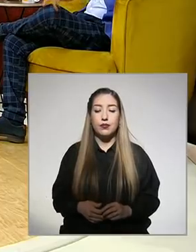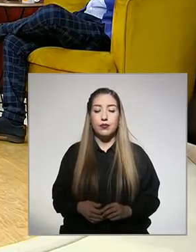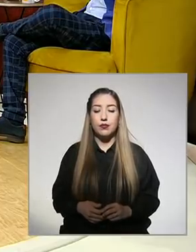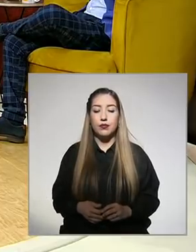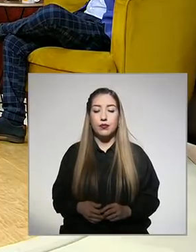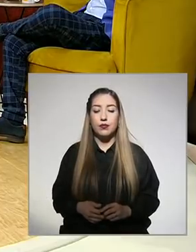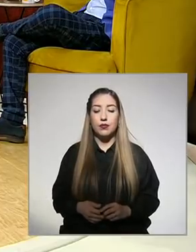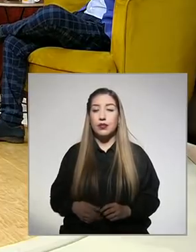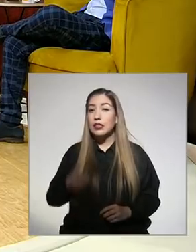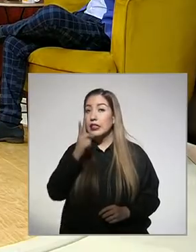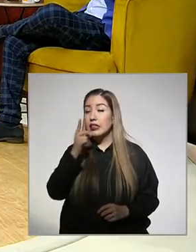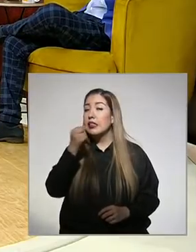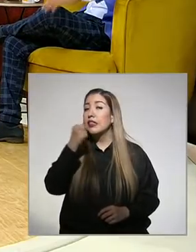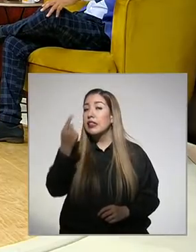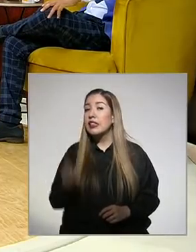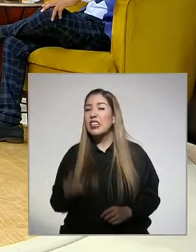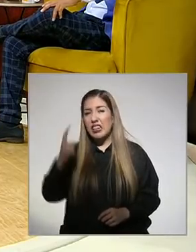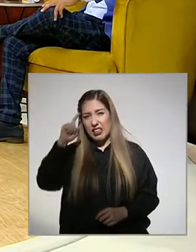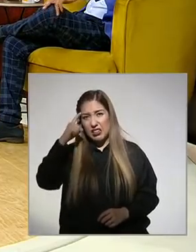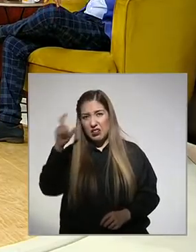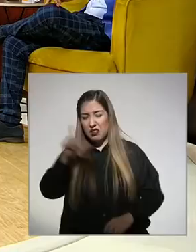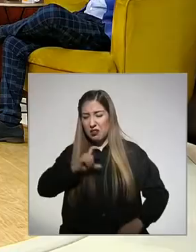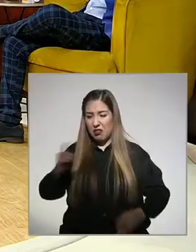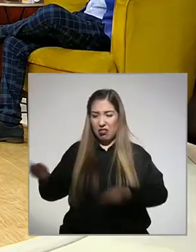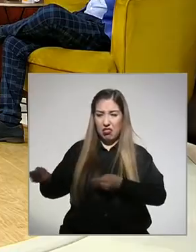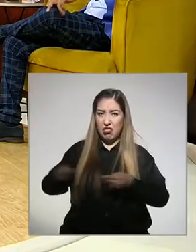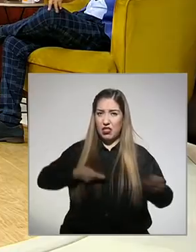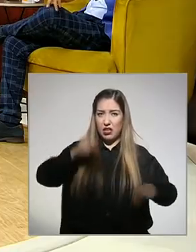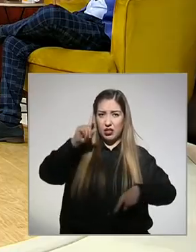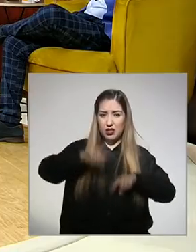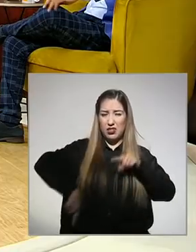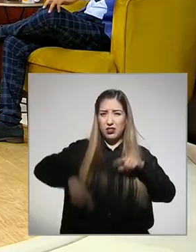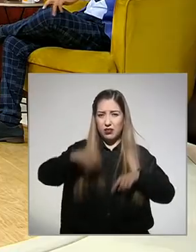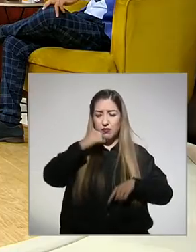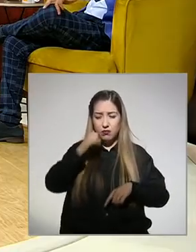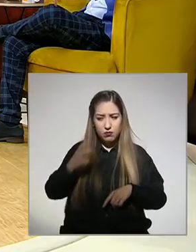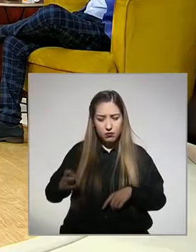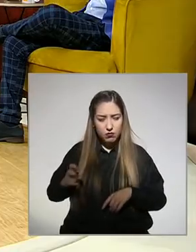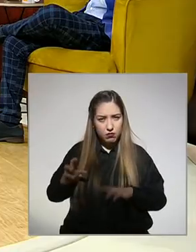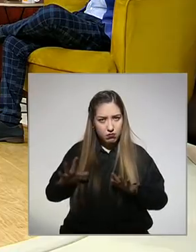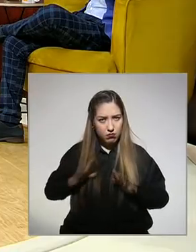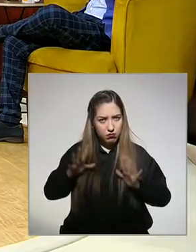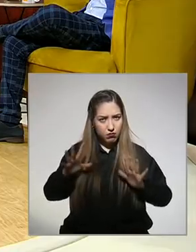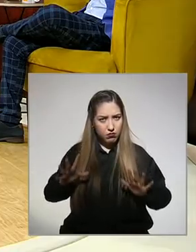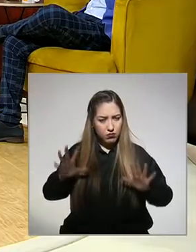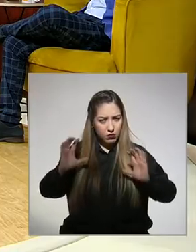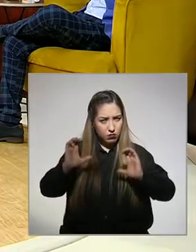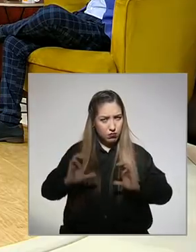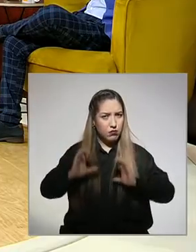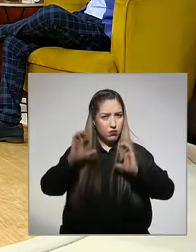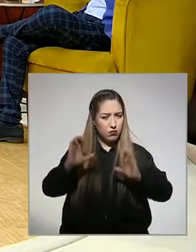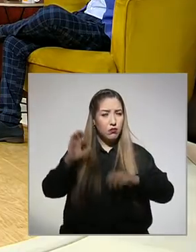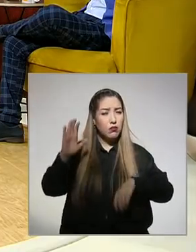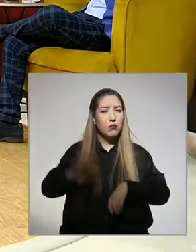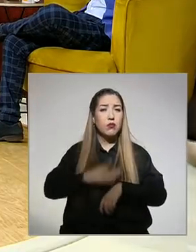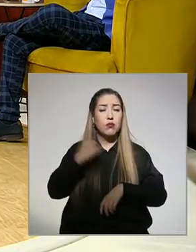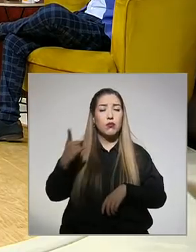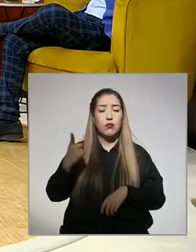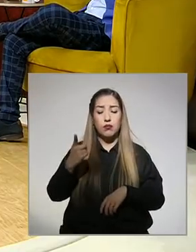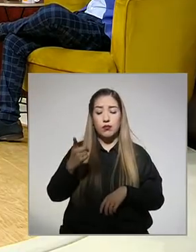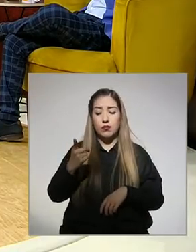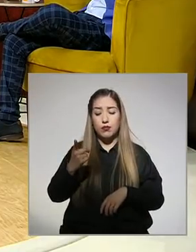se enoja cuando le quitan el dispositivo, esa es una alerta, ¿no? Es una alerta porque es justo, o sea, está entrando en un periodo